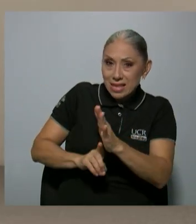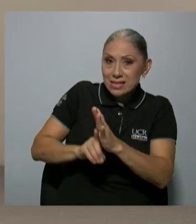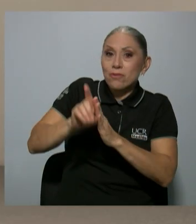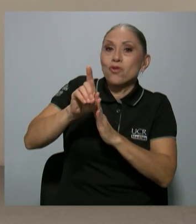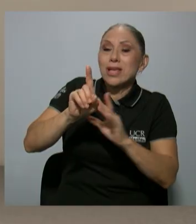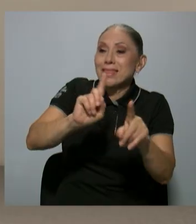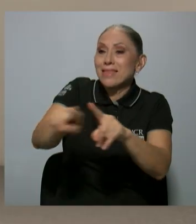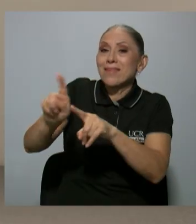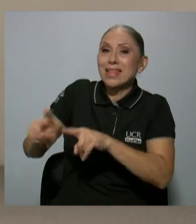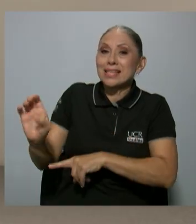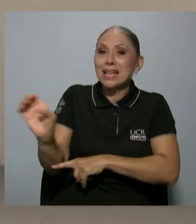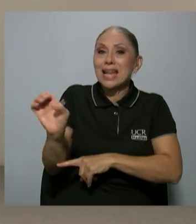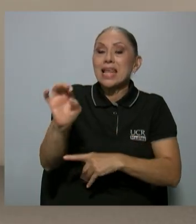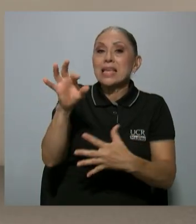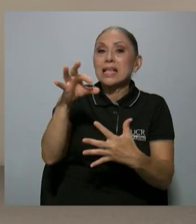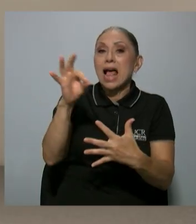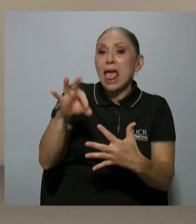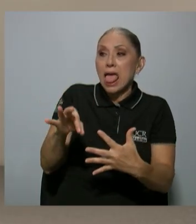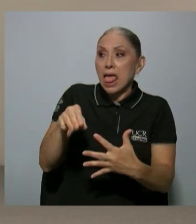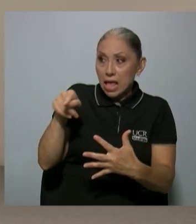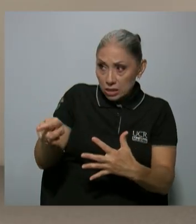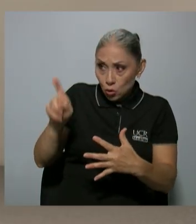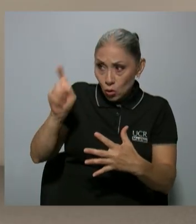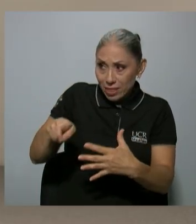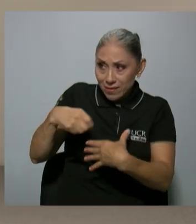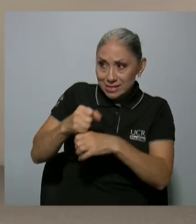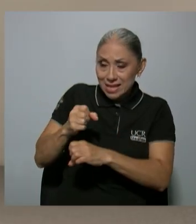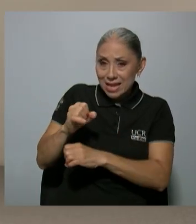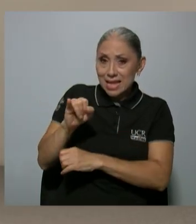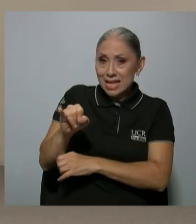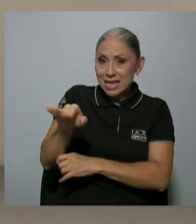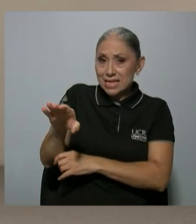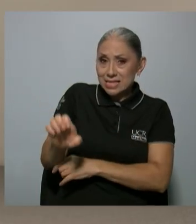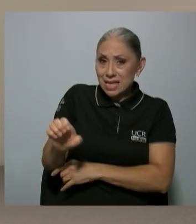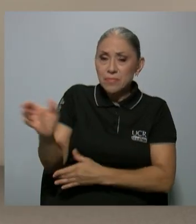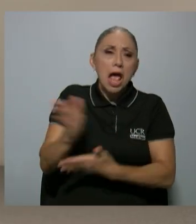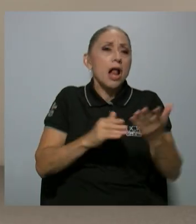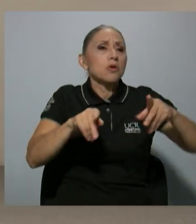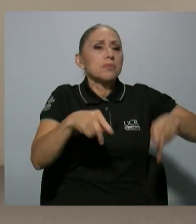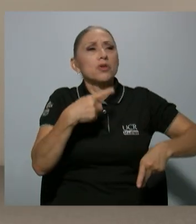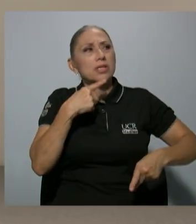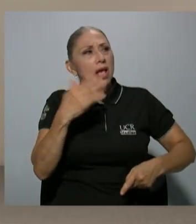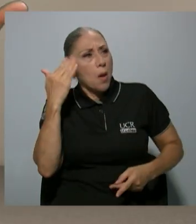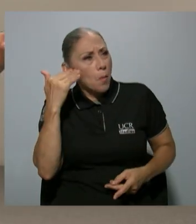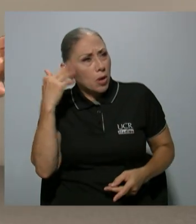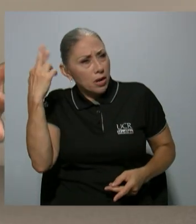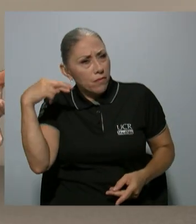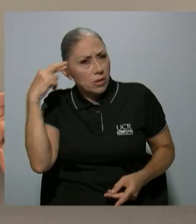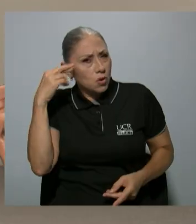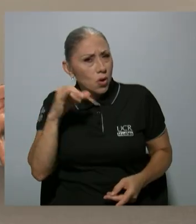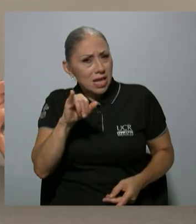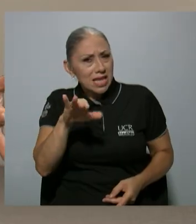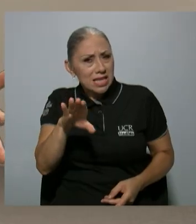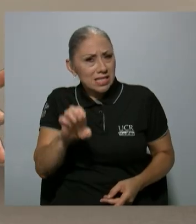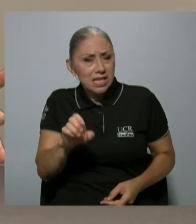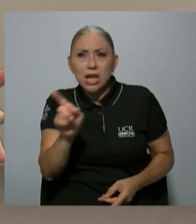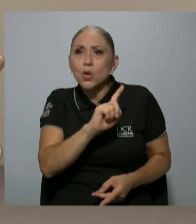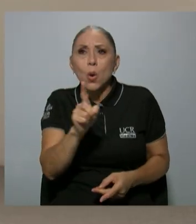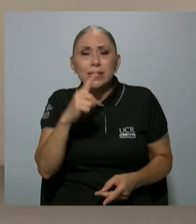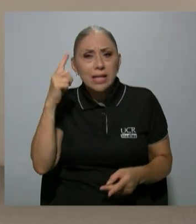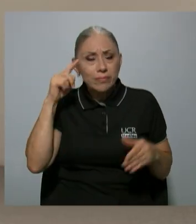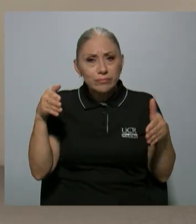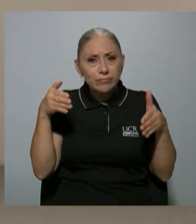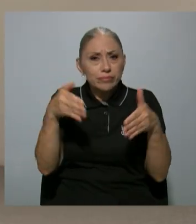alternativas. ¿Es esa la ruta que debe llevar el ICE? Hay quienes dicen, bueno, ¿por qué el ICE no está apostando por las baterías, por ejemplo,